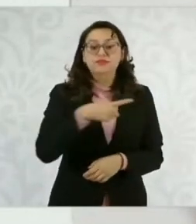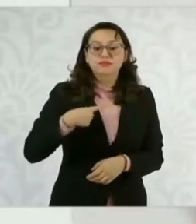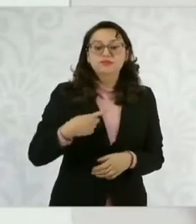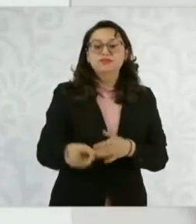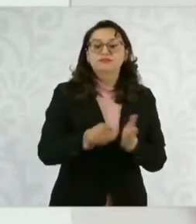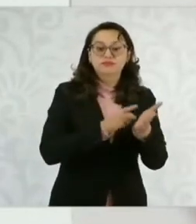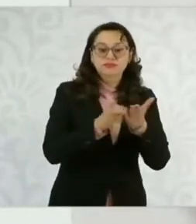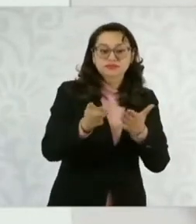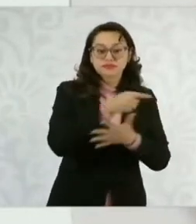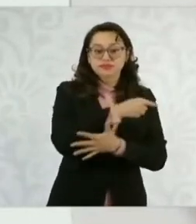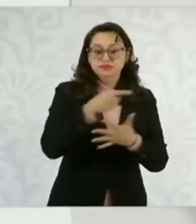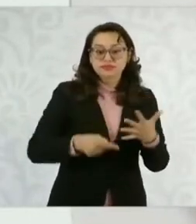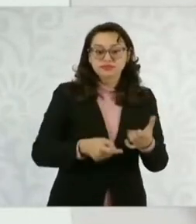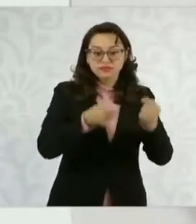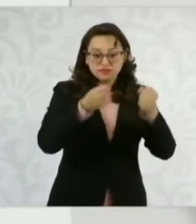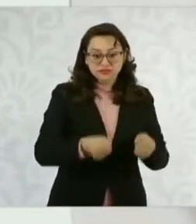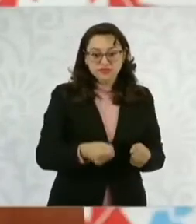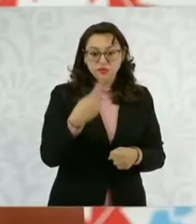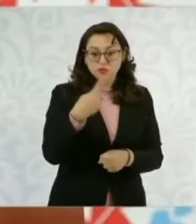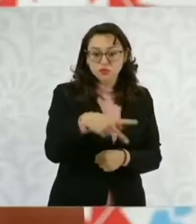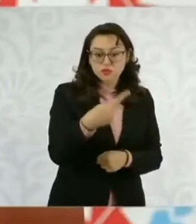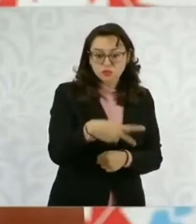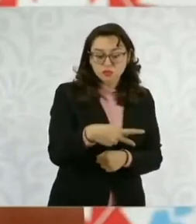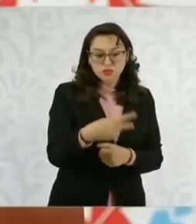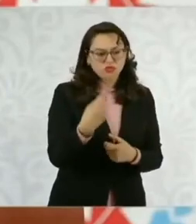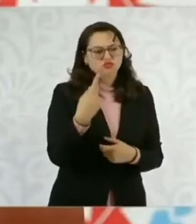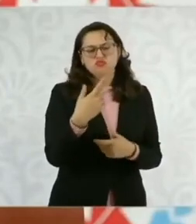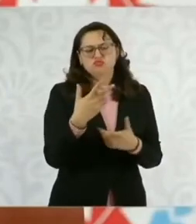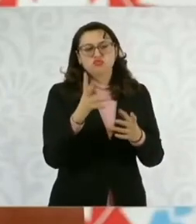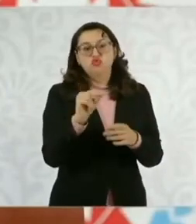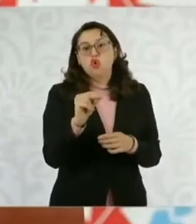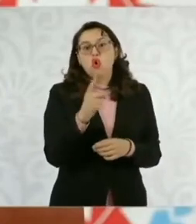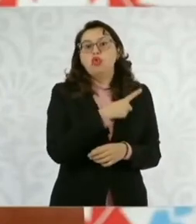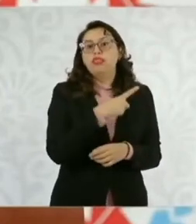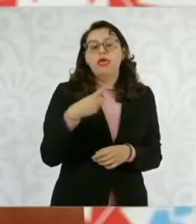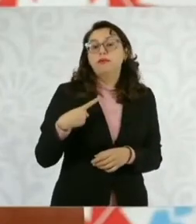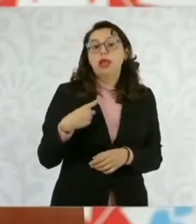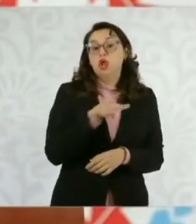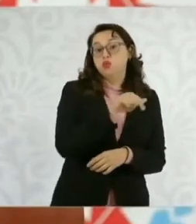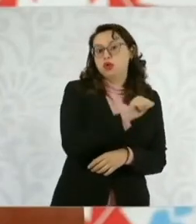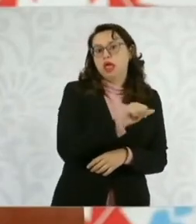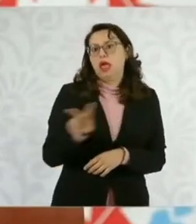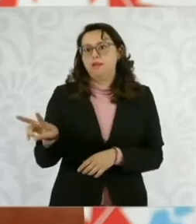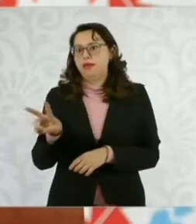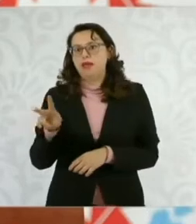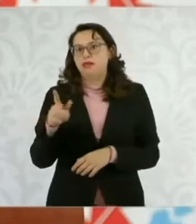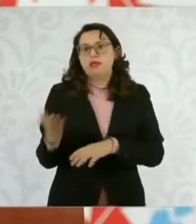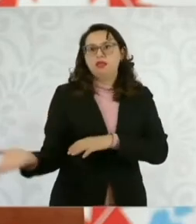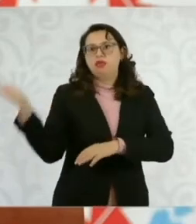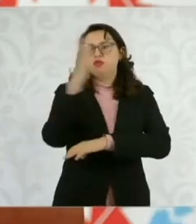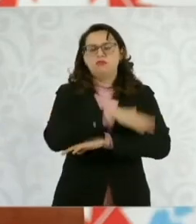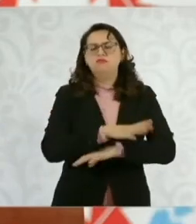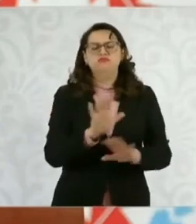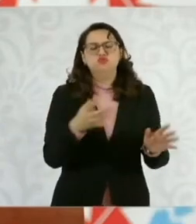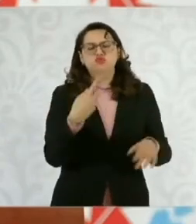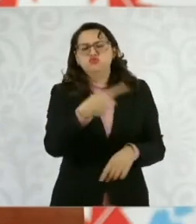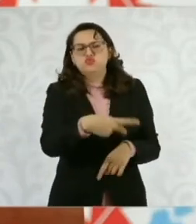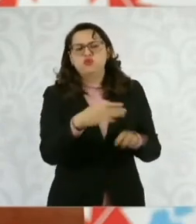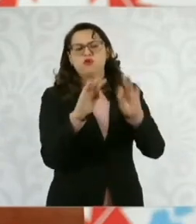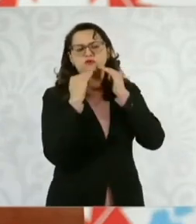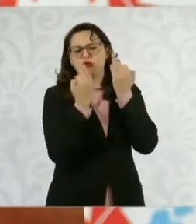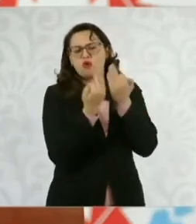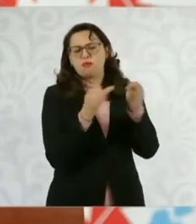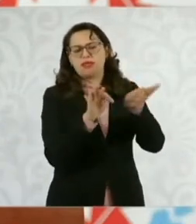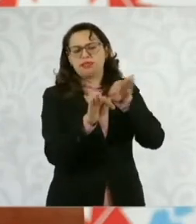seguridad social y puedan seguir trabajando en las diversas modalidades donde trabajan ahora, pues evidentemente